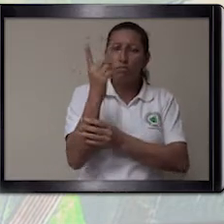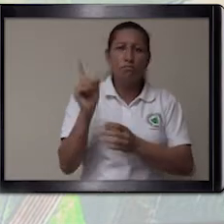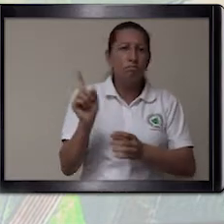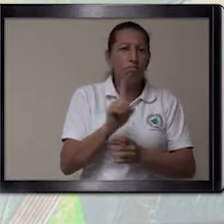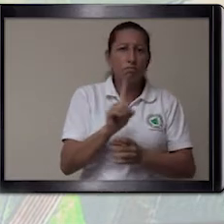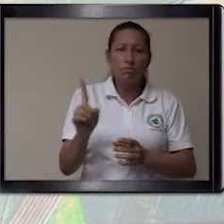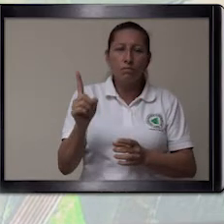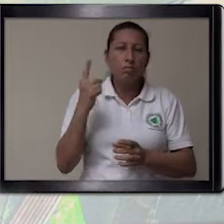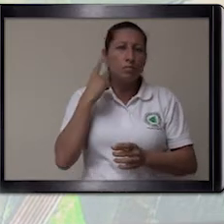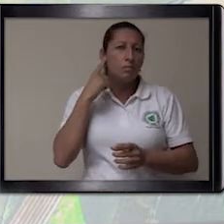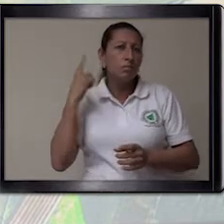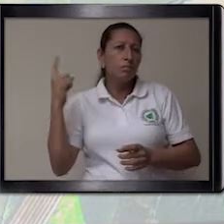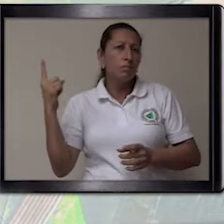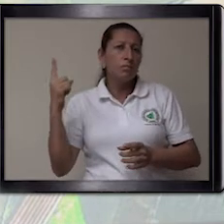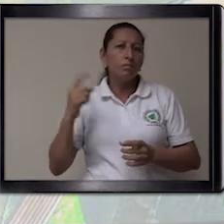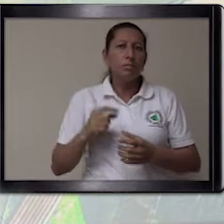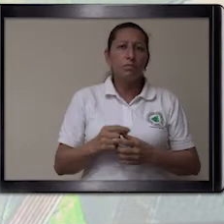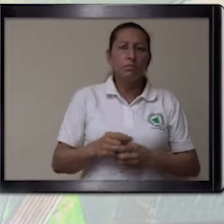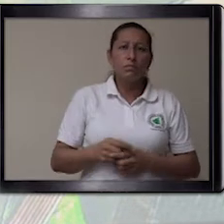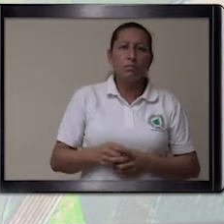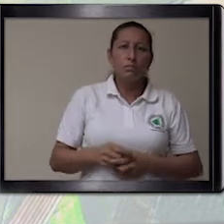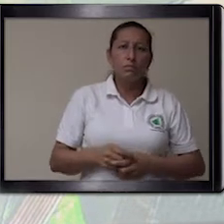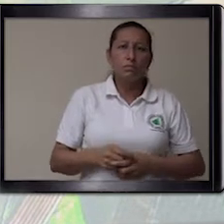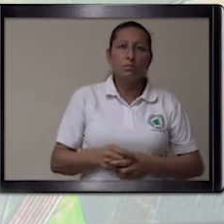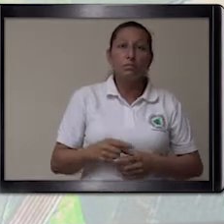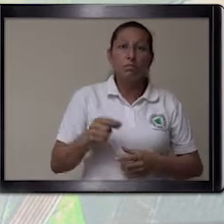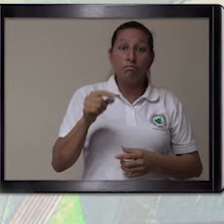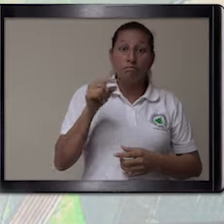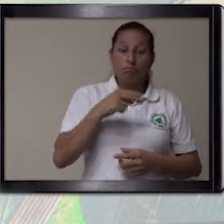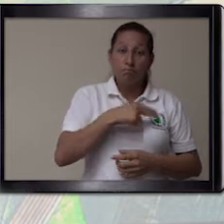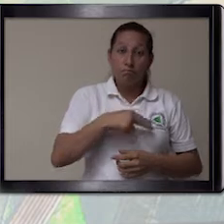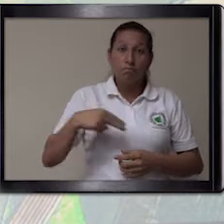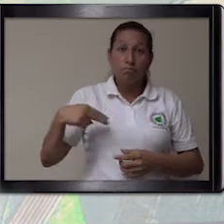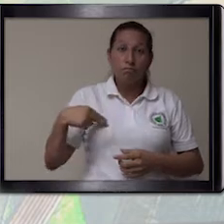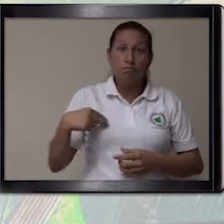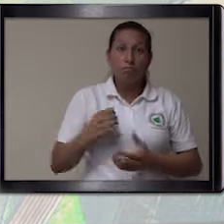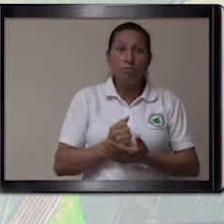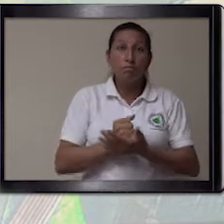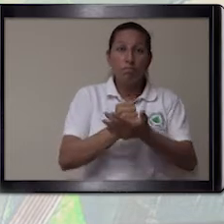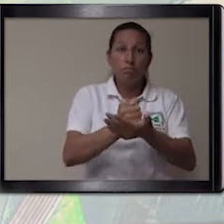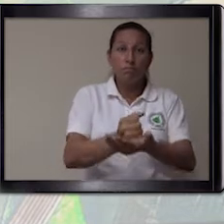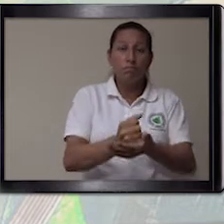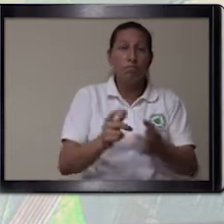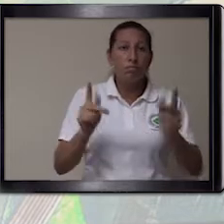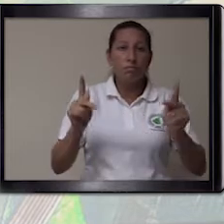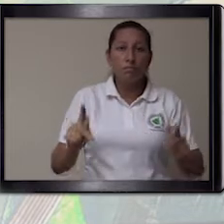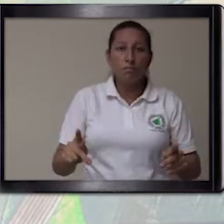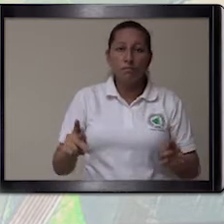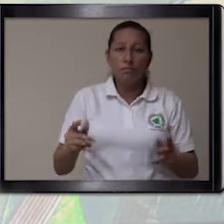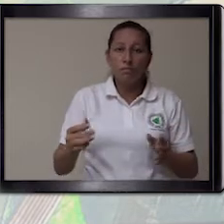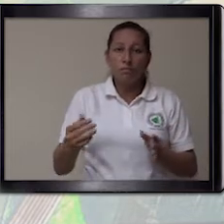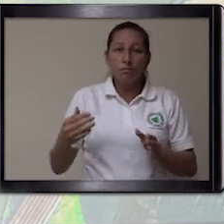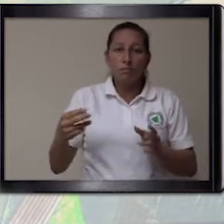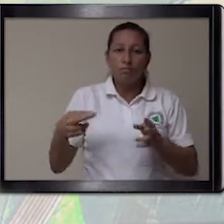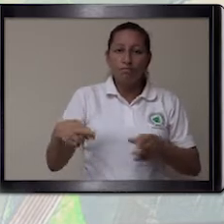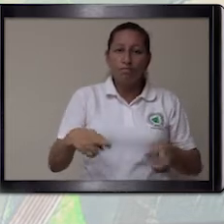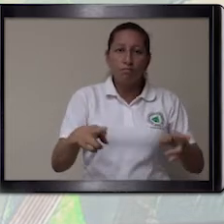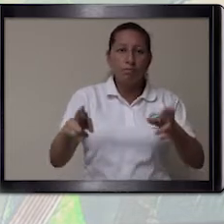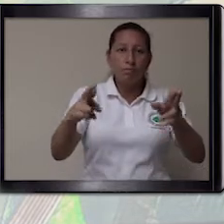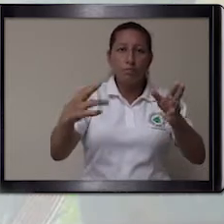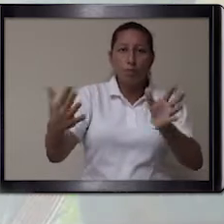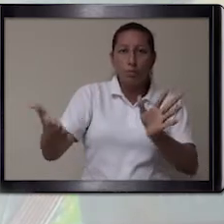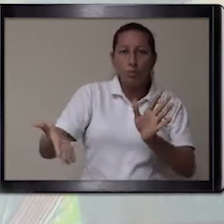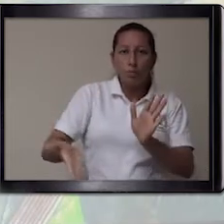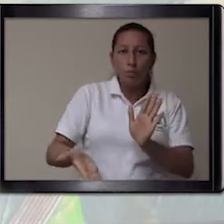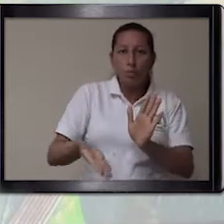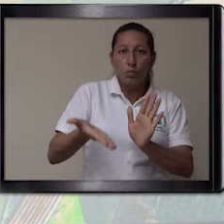ruido fuerte que viene del volcán, que no vean nada, tienen que autoevacuarse. Si miran pues de que ya las corrientes de agua vienen arrastrando material cada vez